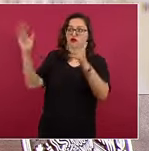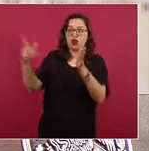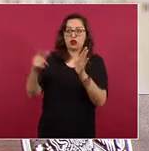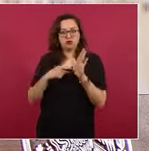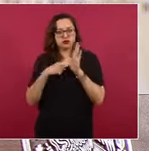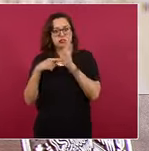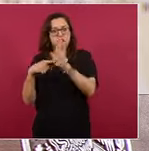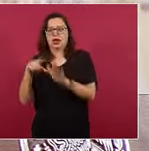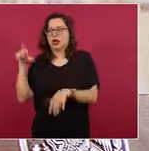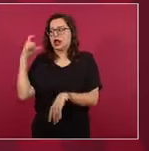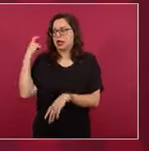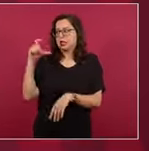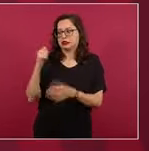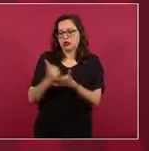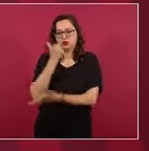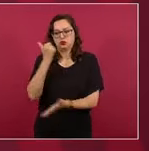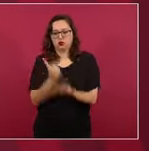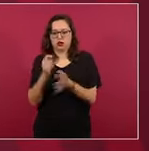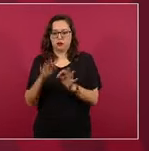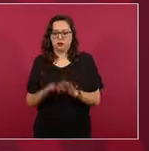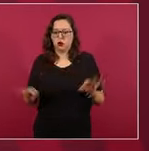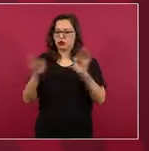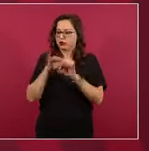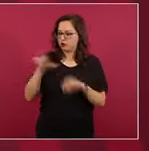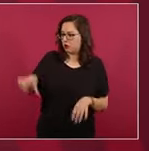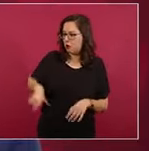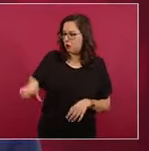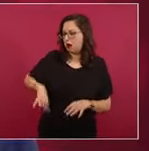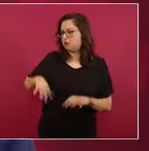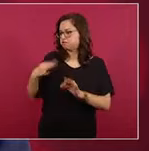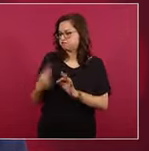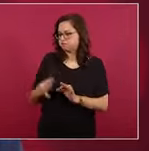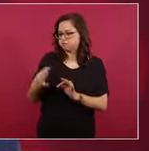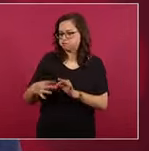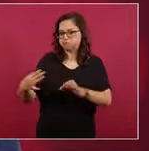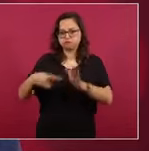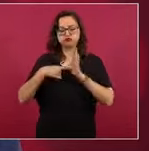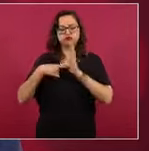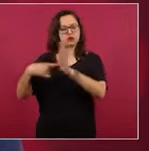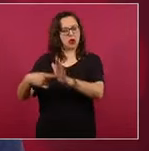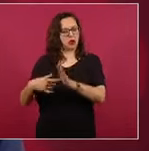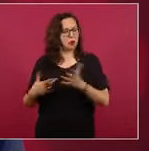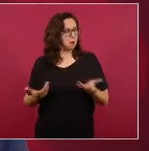y del buen gobierno en Querétaro, pues